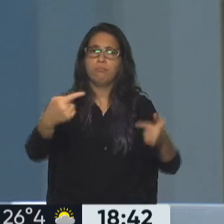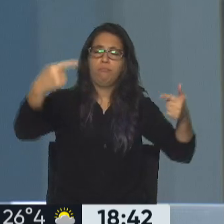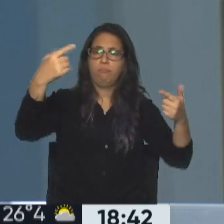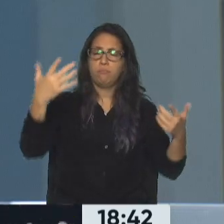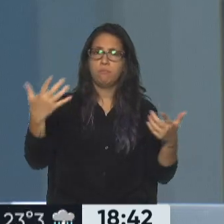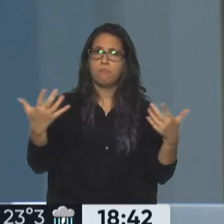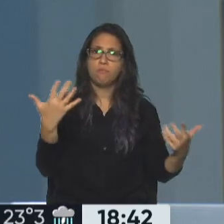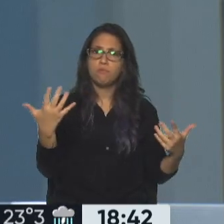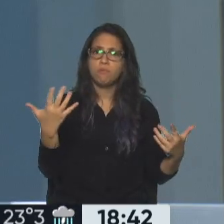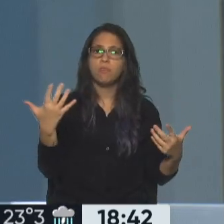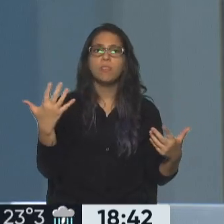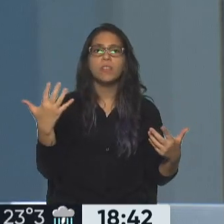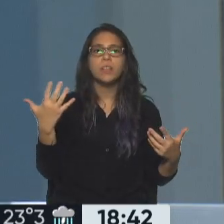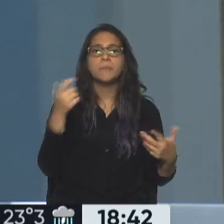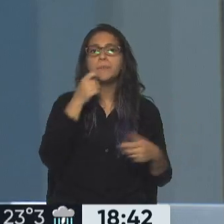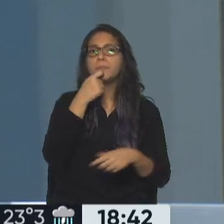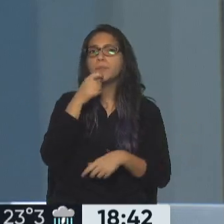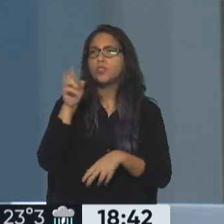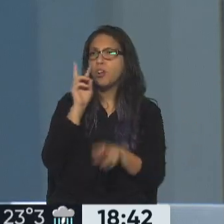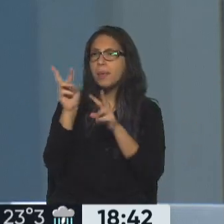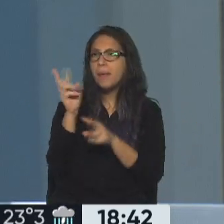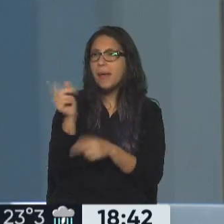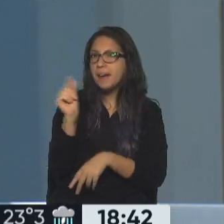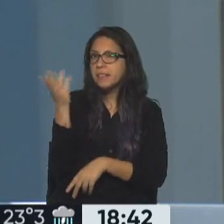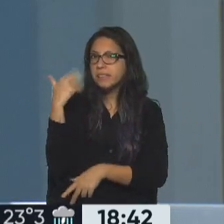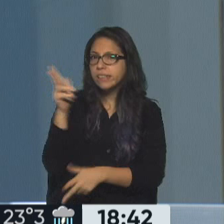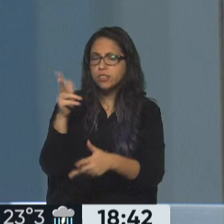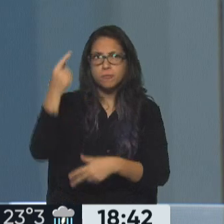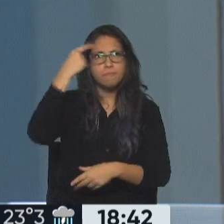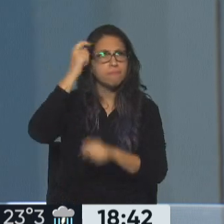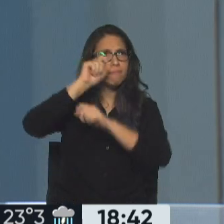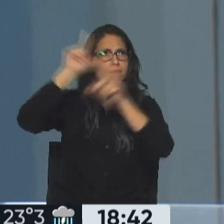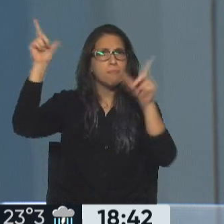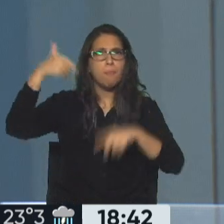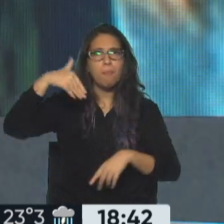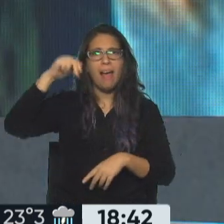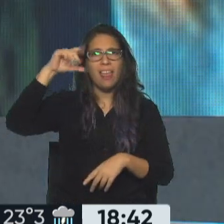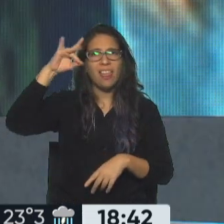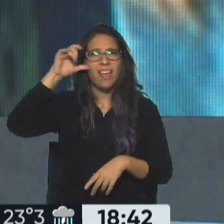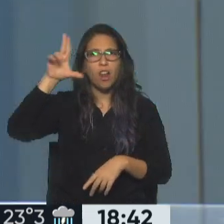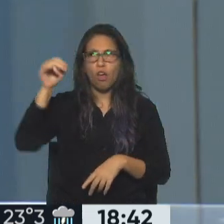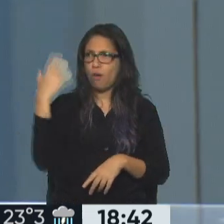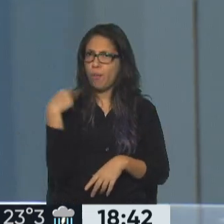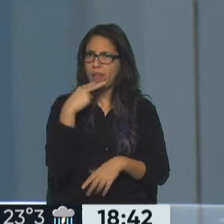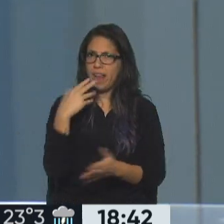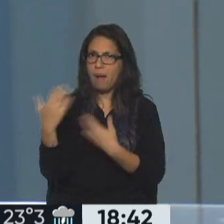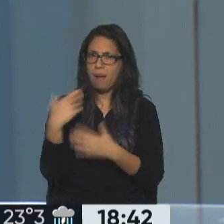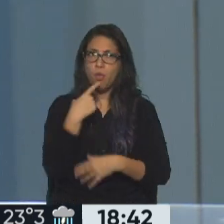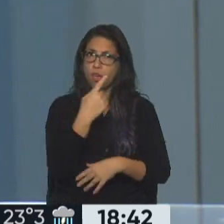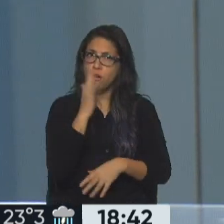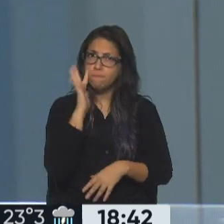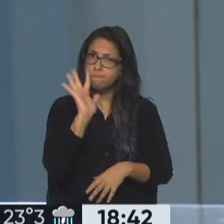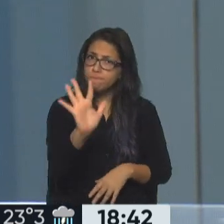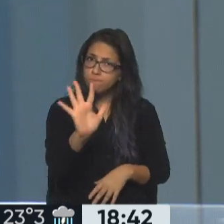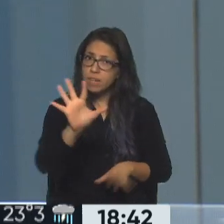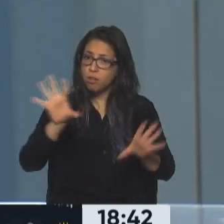con la participación en términos generales yo te escuchaba recién y pensaba en Juan Carlos Madero con quien hablamos el viernes y él decía atención porque ante